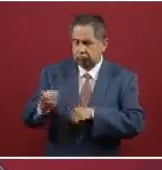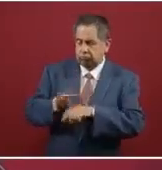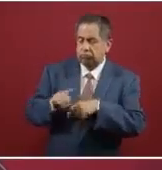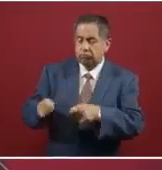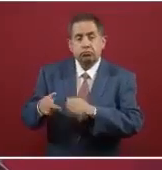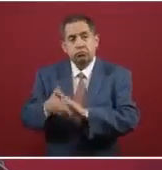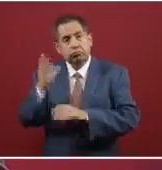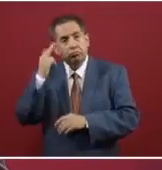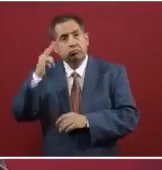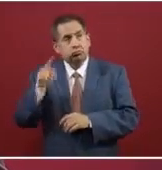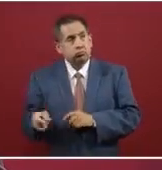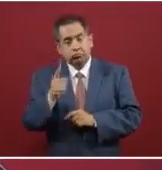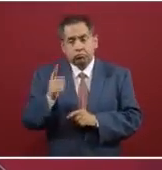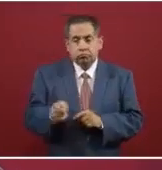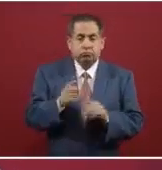que